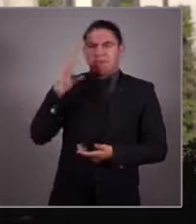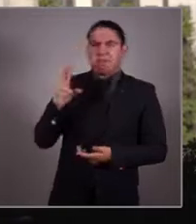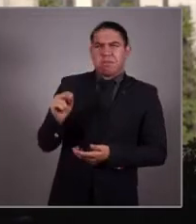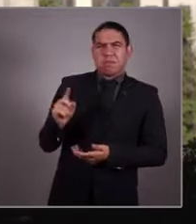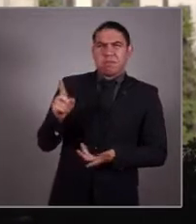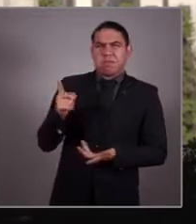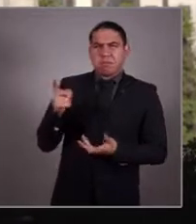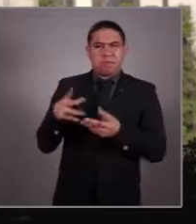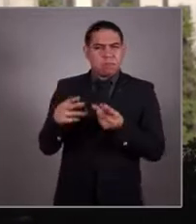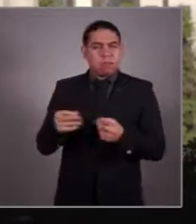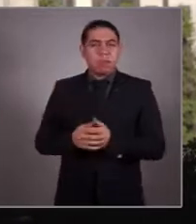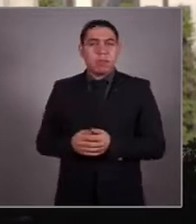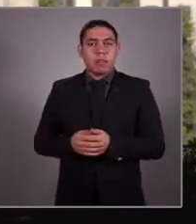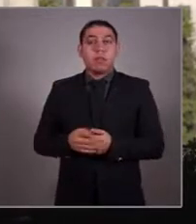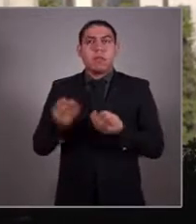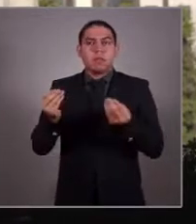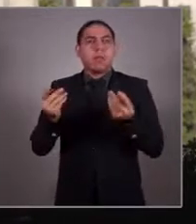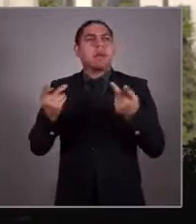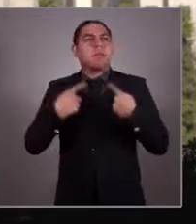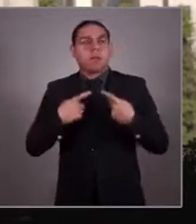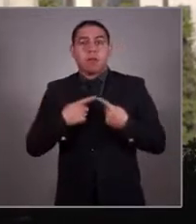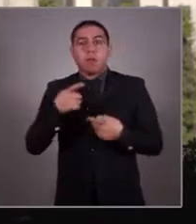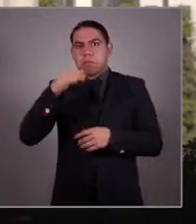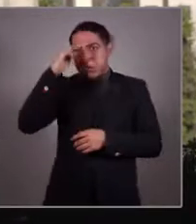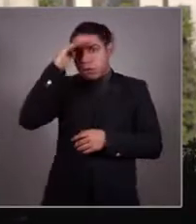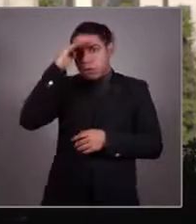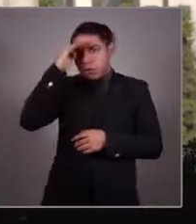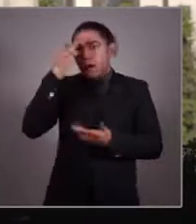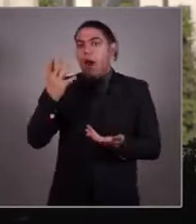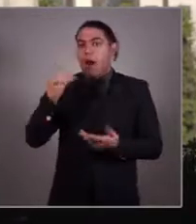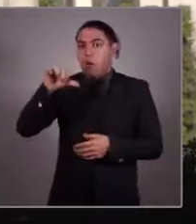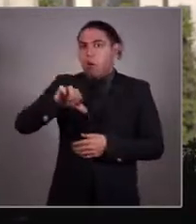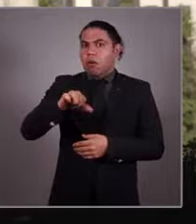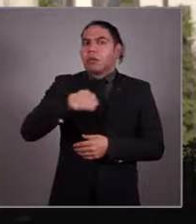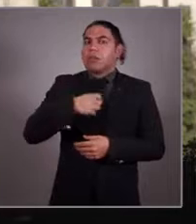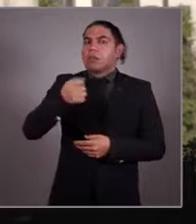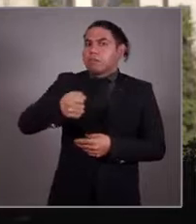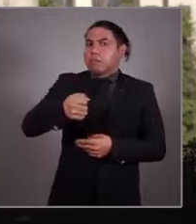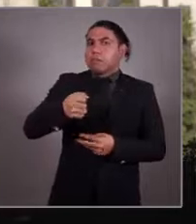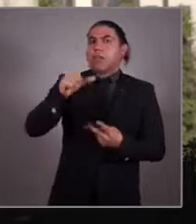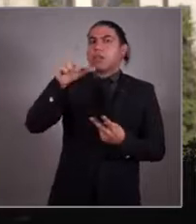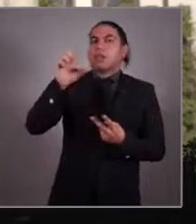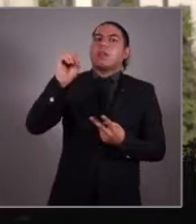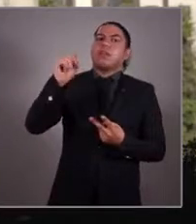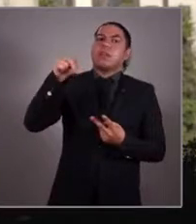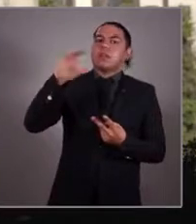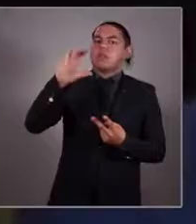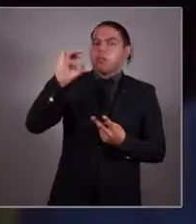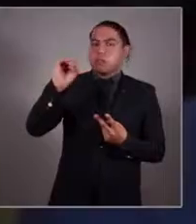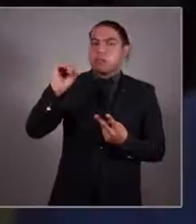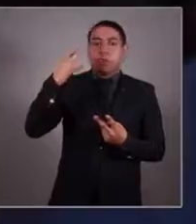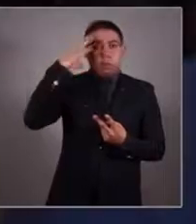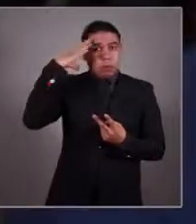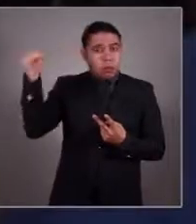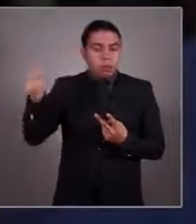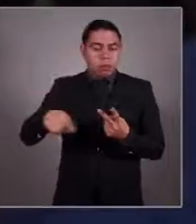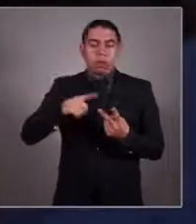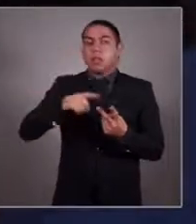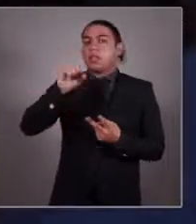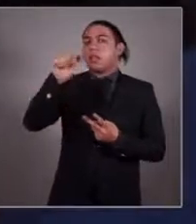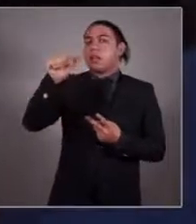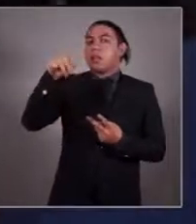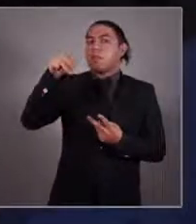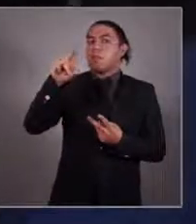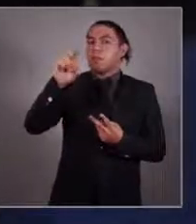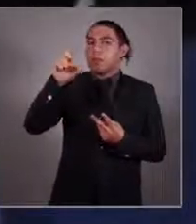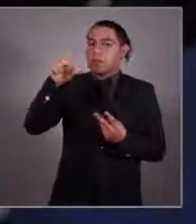era la solución para México. Muchos lo pensaron. Por eso me da gusto saludar aquí hoy a Leoncio Morán, de Colima, a